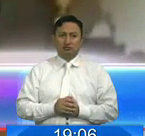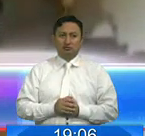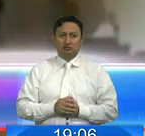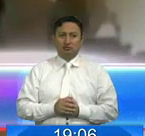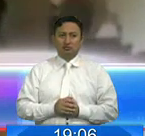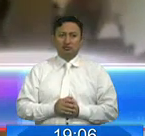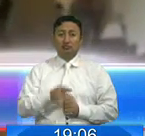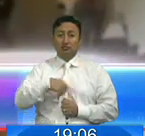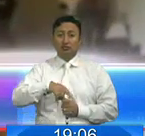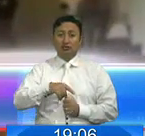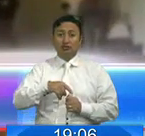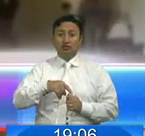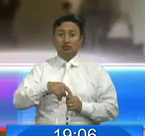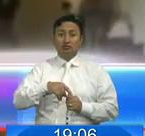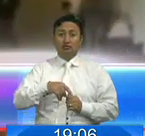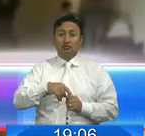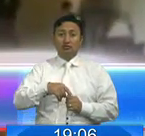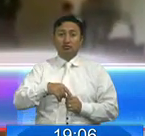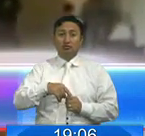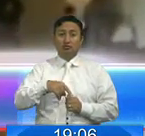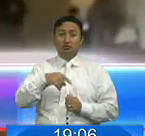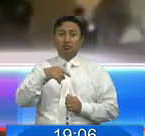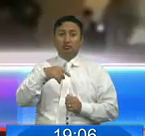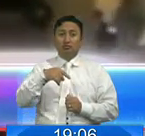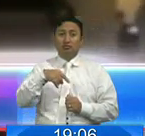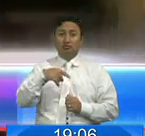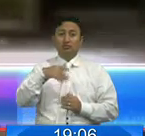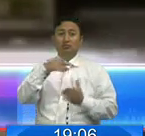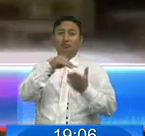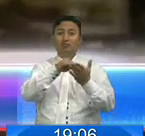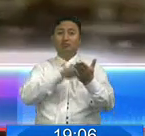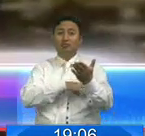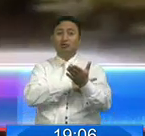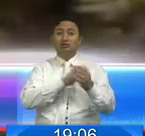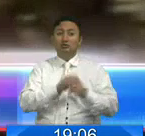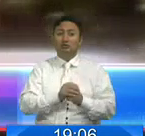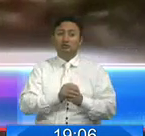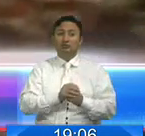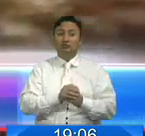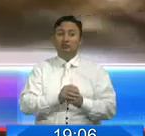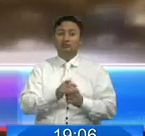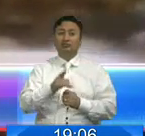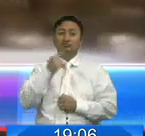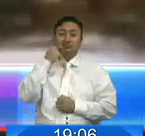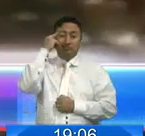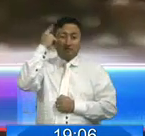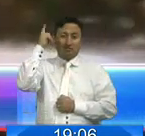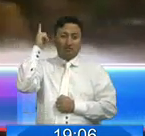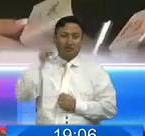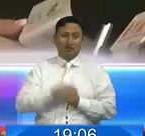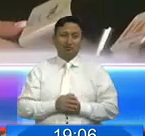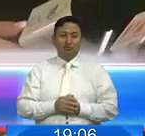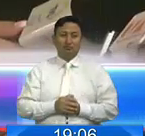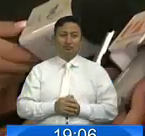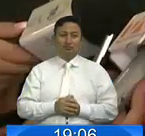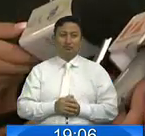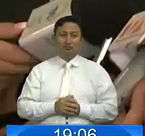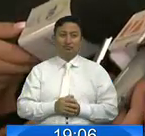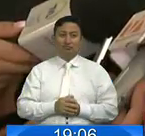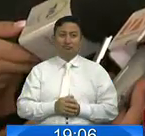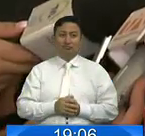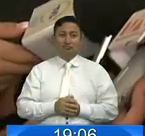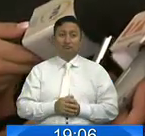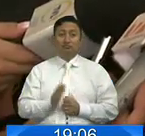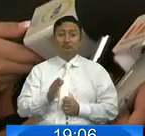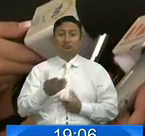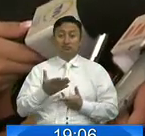dan paso atrás en este maravilloso proceso que lo lidera Rafael Correa! No fue un